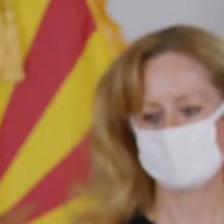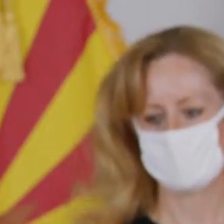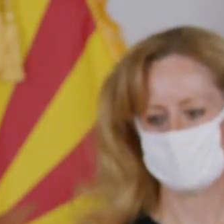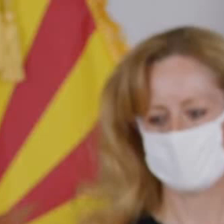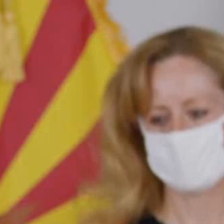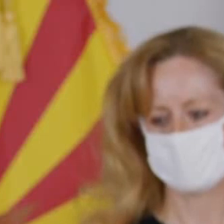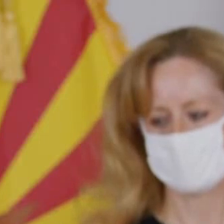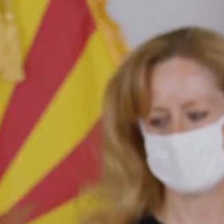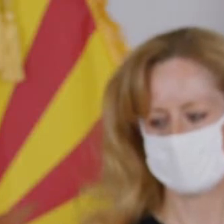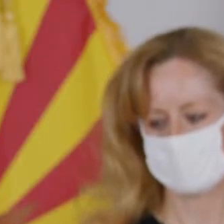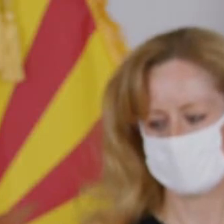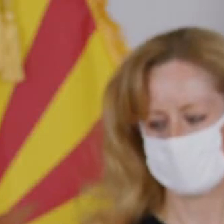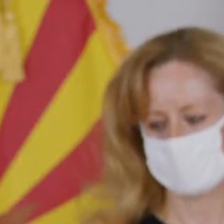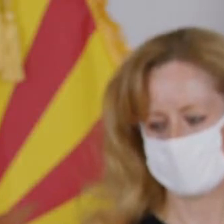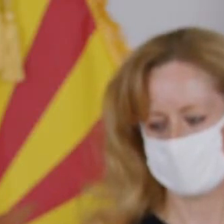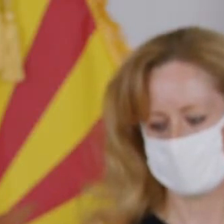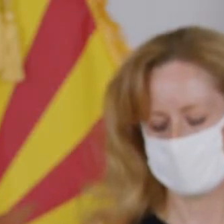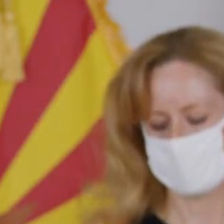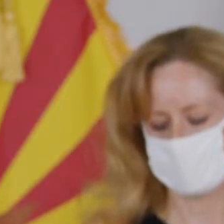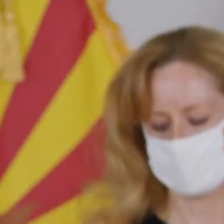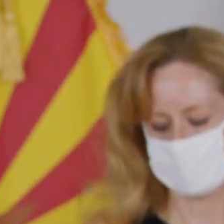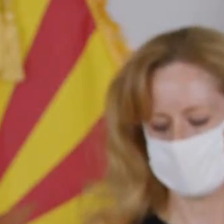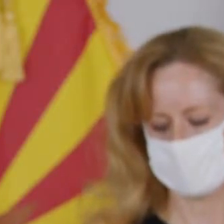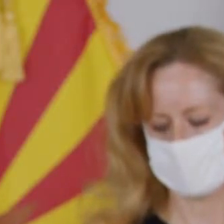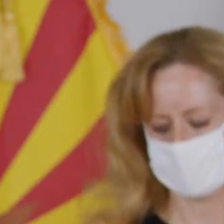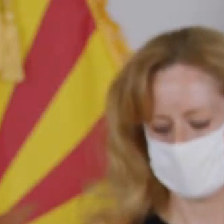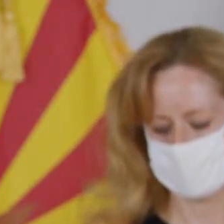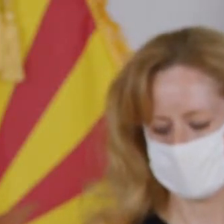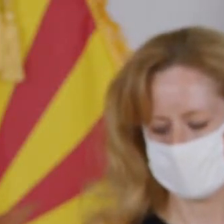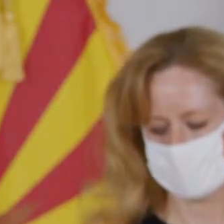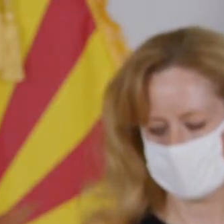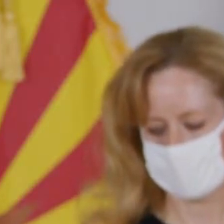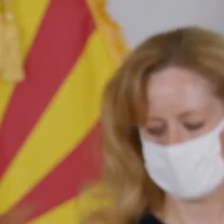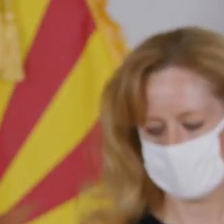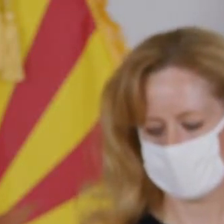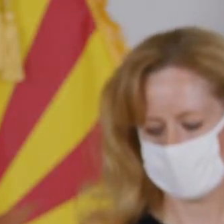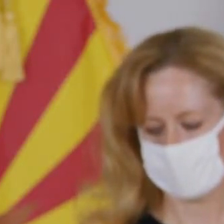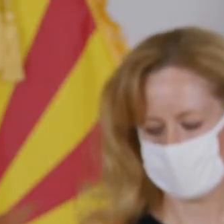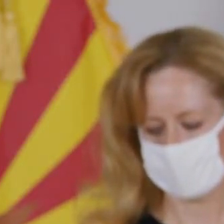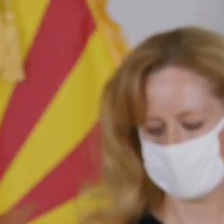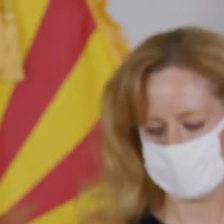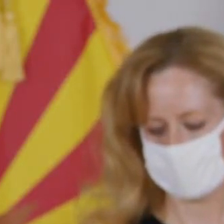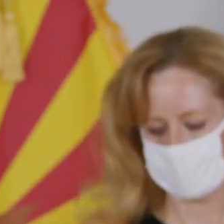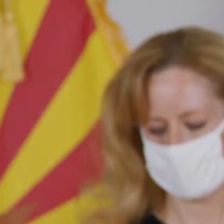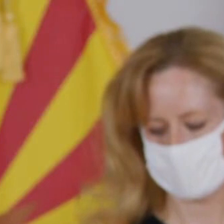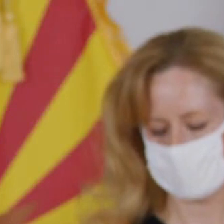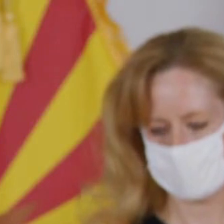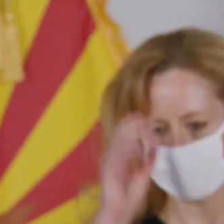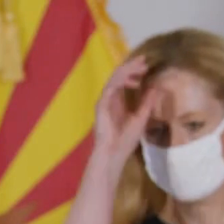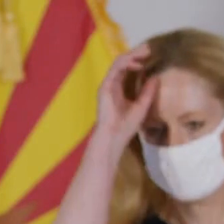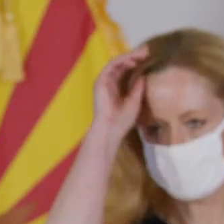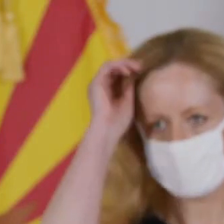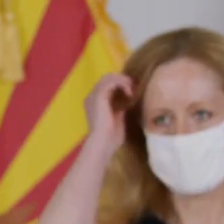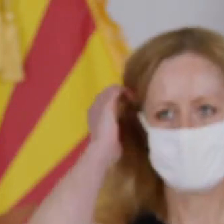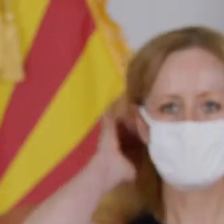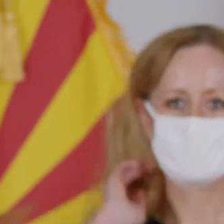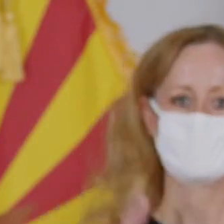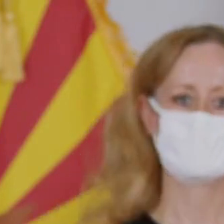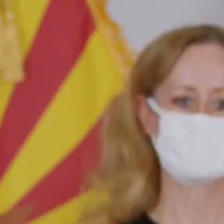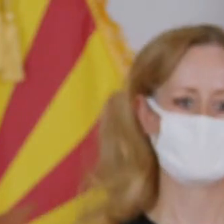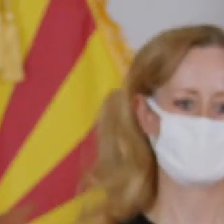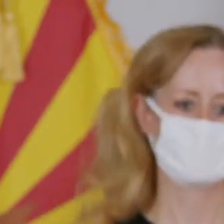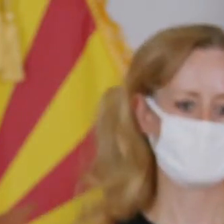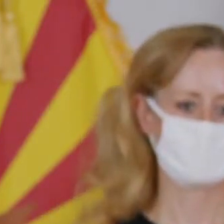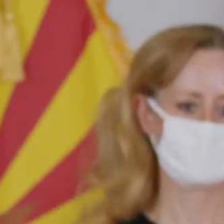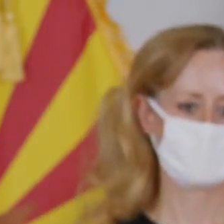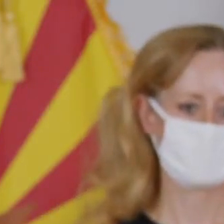el COVID-19 coincidan durante este otoño. Es por esta razón, hoy más que nunca,